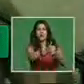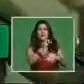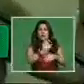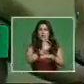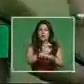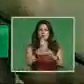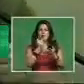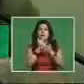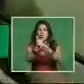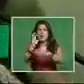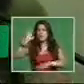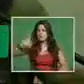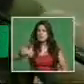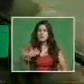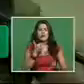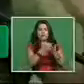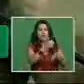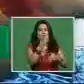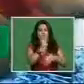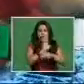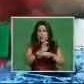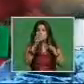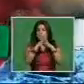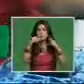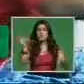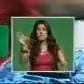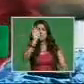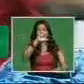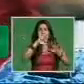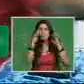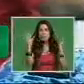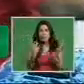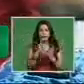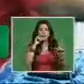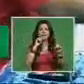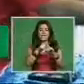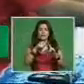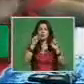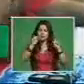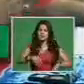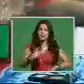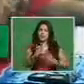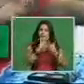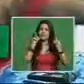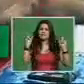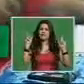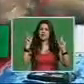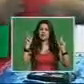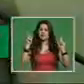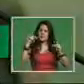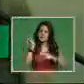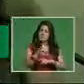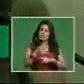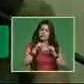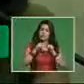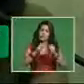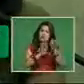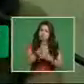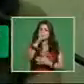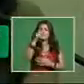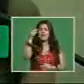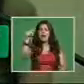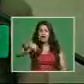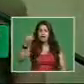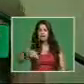ayudar a Argentina a los pueblos del mundo a que se puede ser libre a que tenemos que seguir de pie a que hay